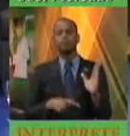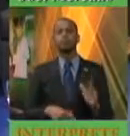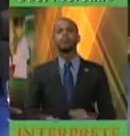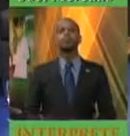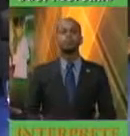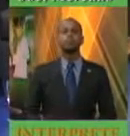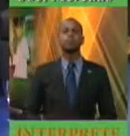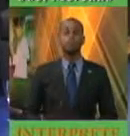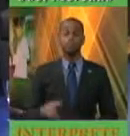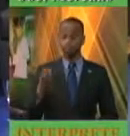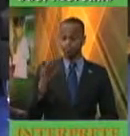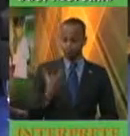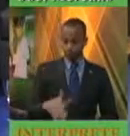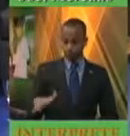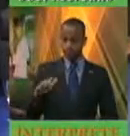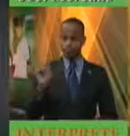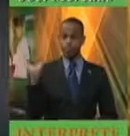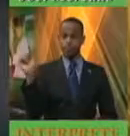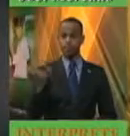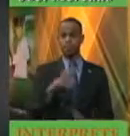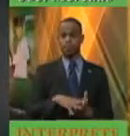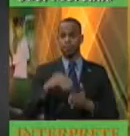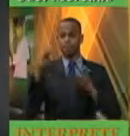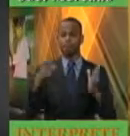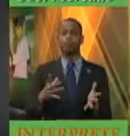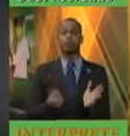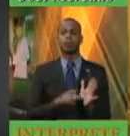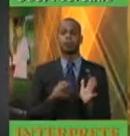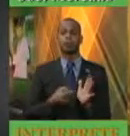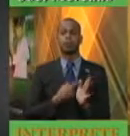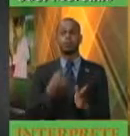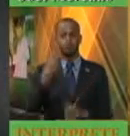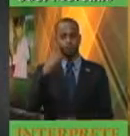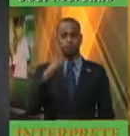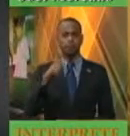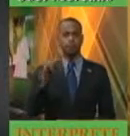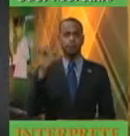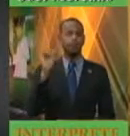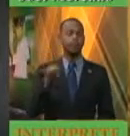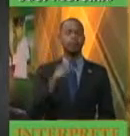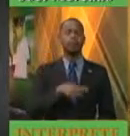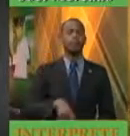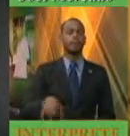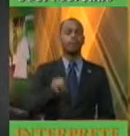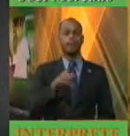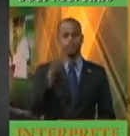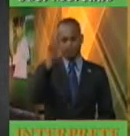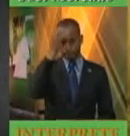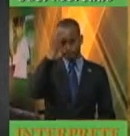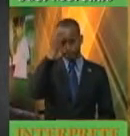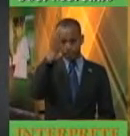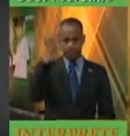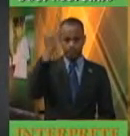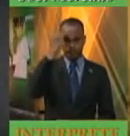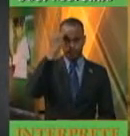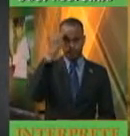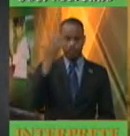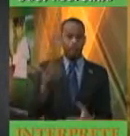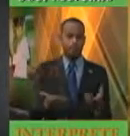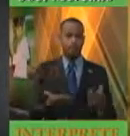los estudiantes mayormente, que vemos muchas veces que carecen de conocimiento